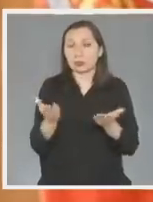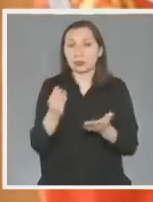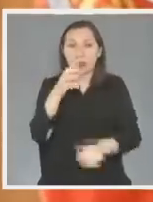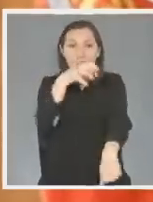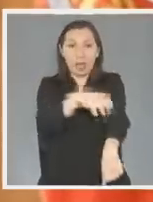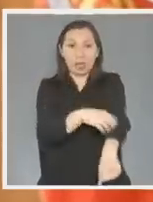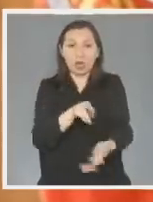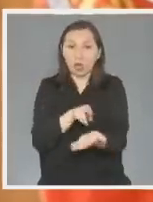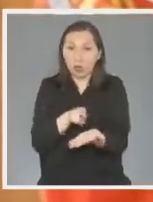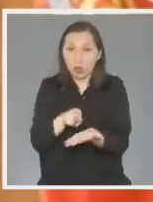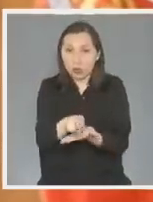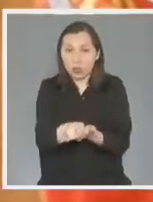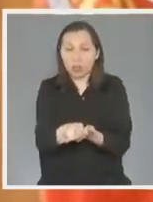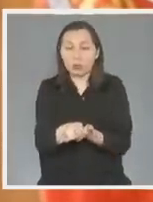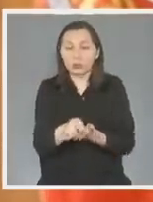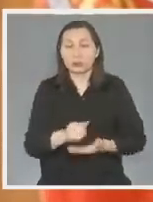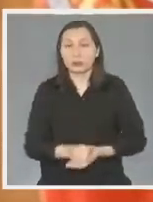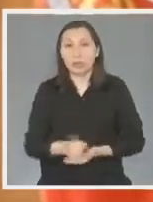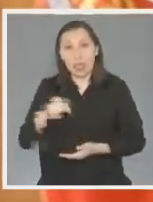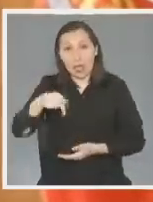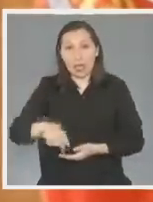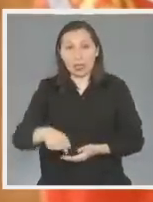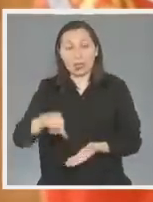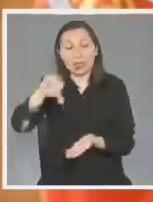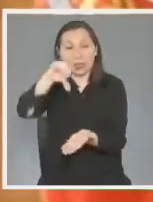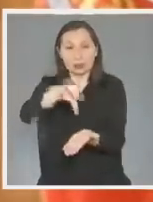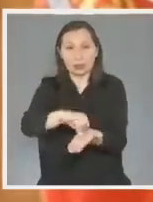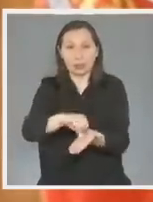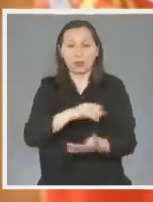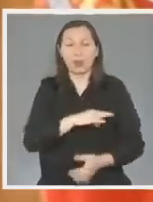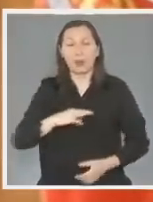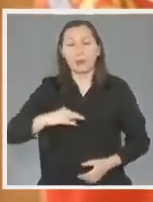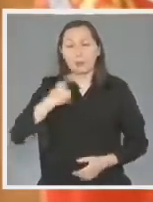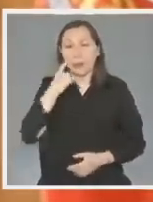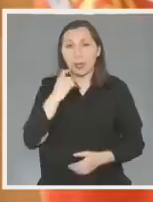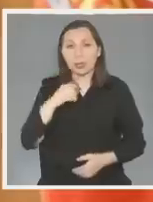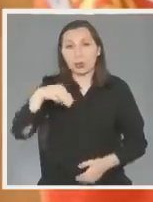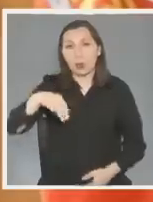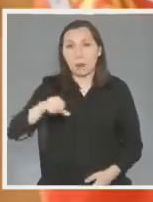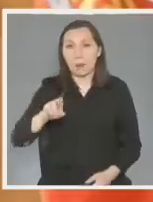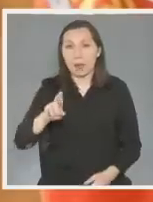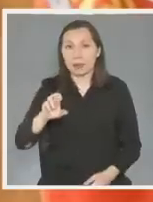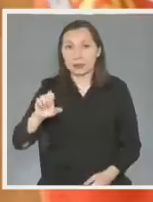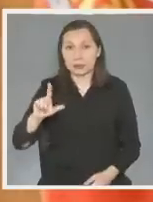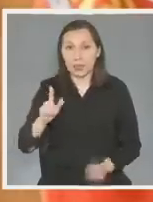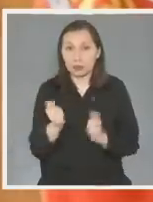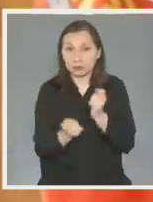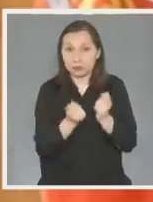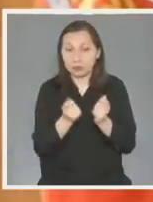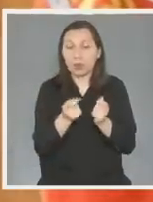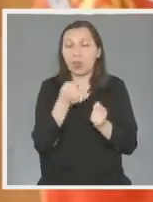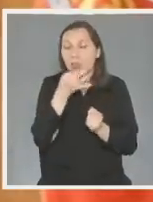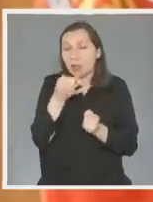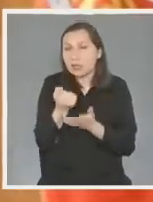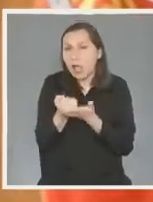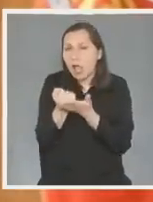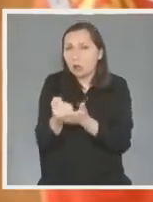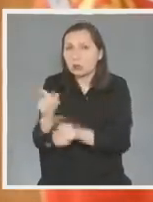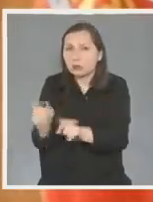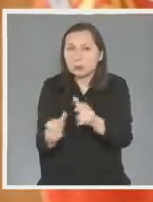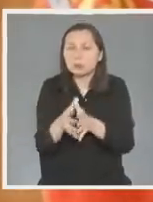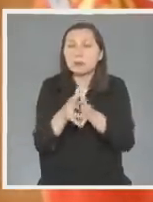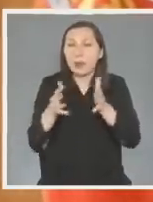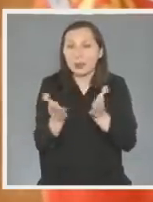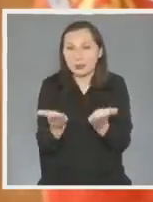región de Los Ríos y acá en la capital el ministro Marcel, que irá en ayuda de quienes más lo